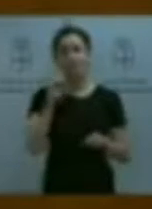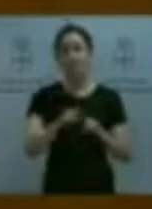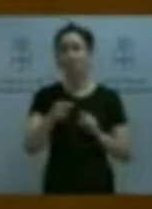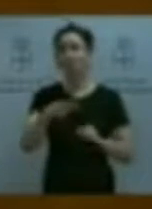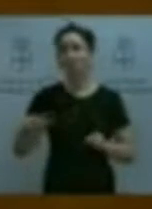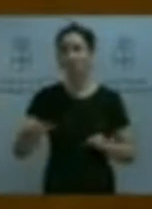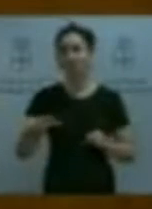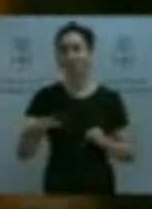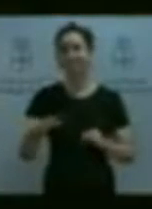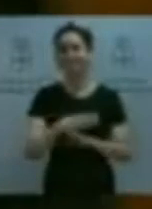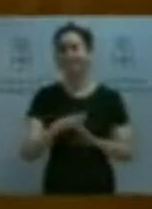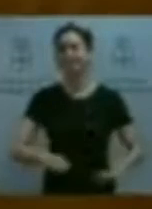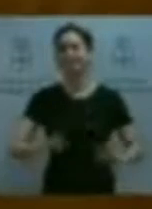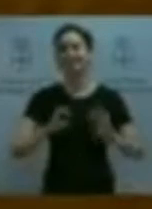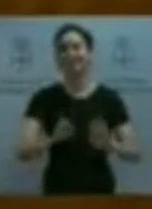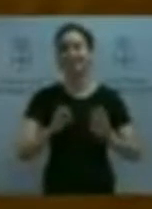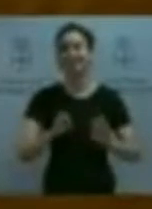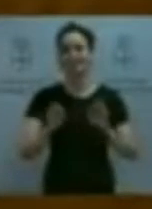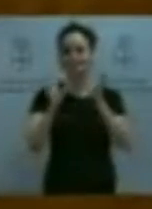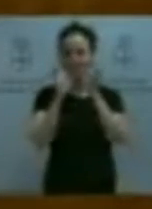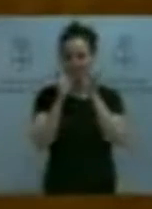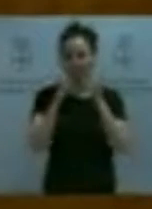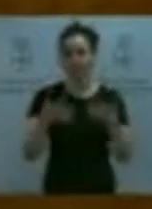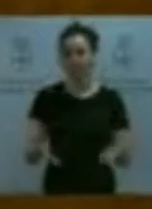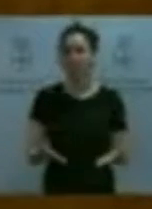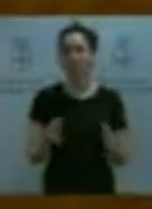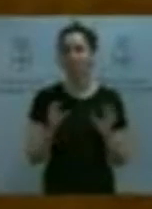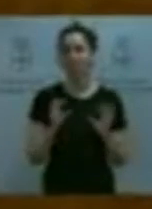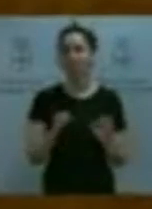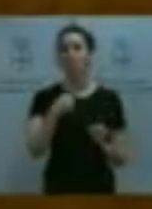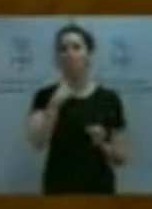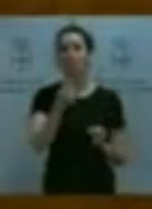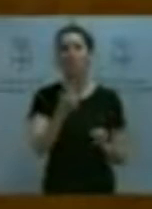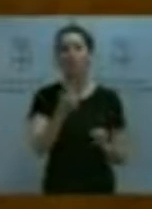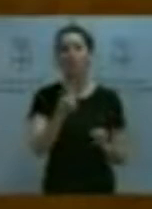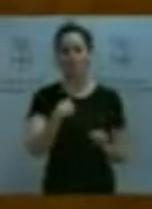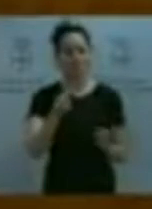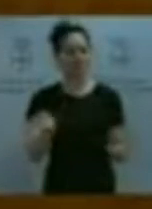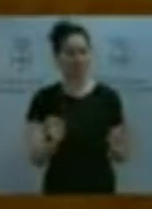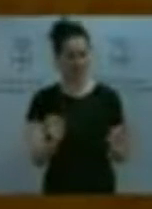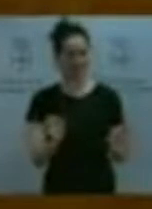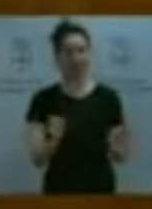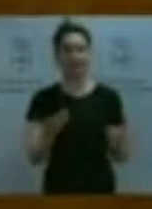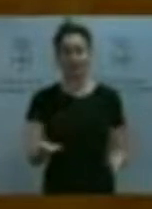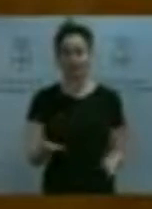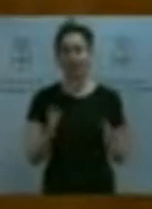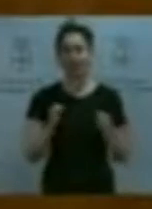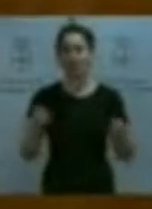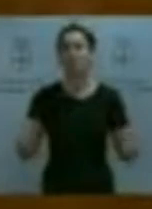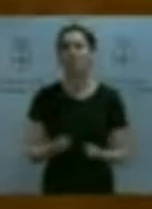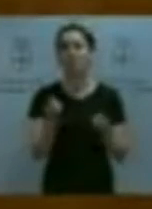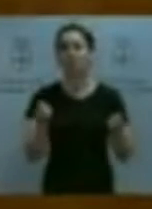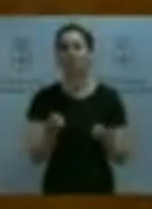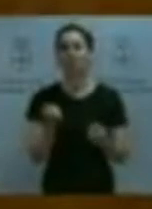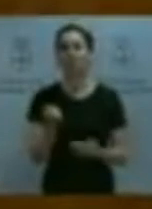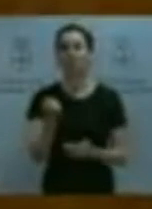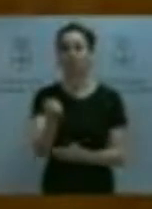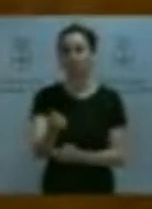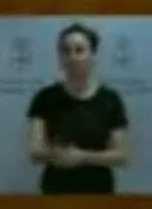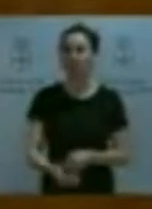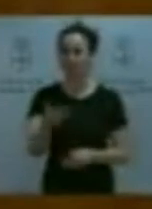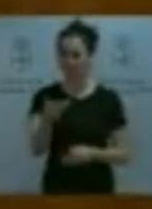ustedes mismos dicen lo siguiente, no lo digo yo, lo dice su plan de turismo sostenible. Apoyo a la promoción de grandes acontecimientos culturales de alta relevancia, con alta capacidad de atracción de flujos